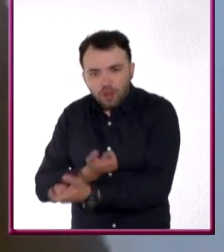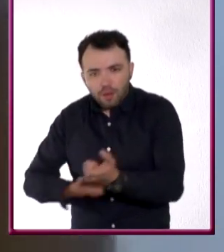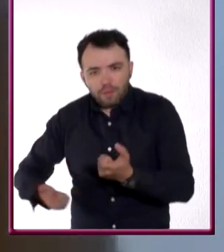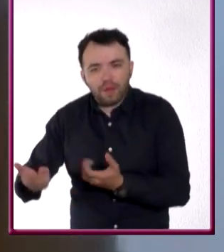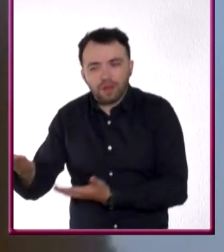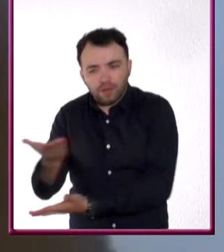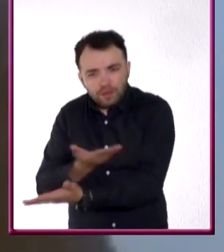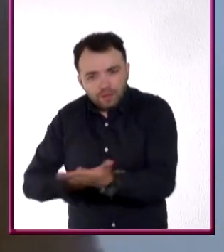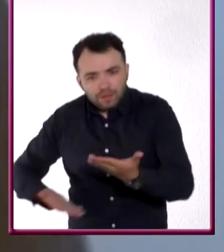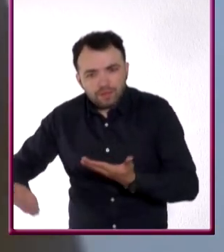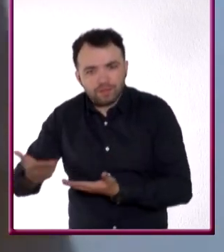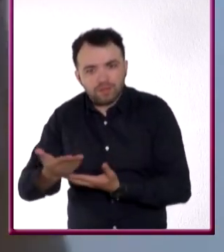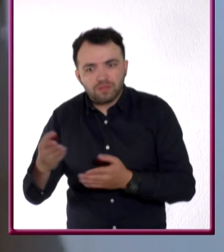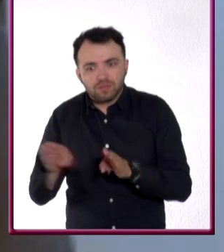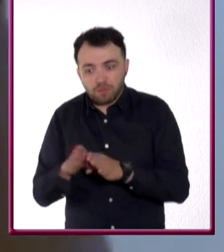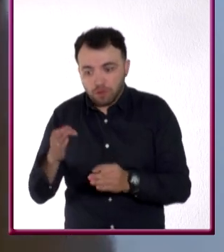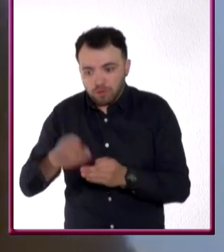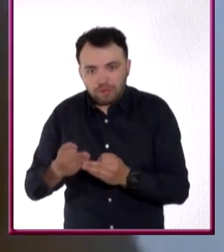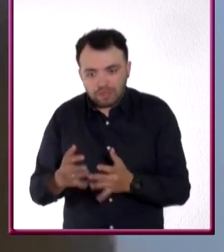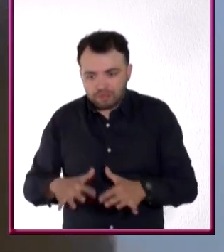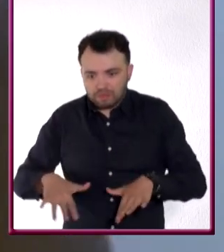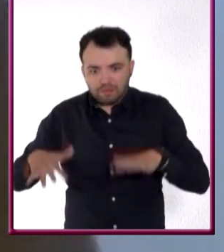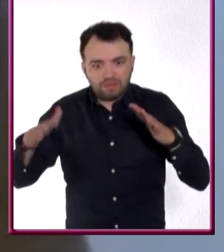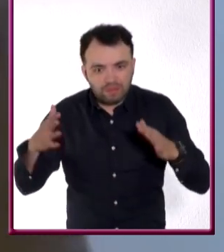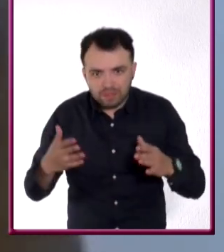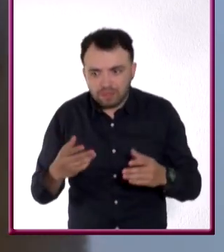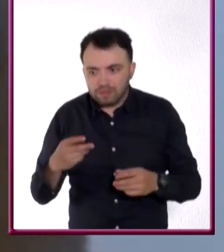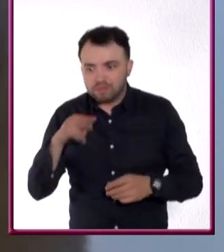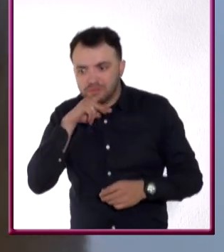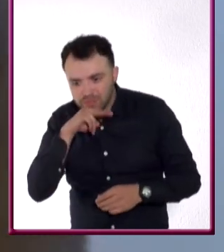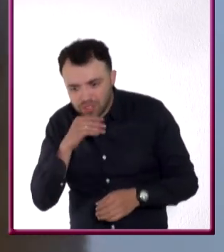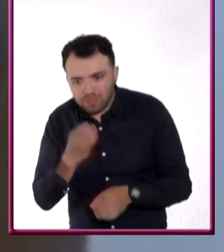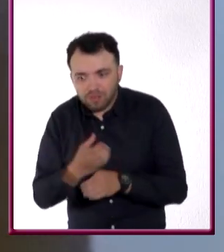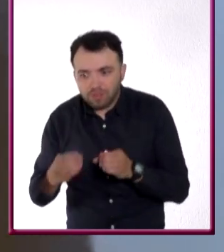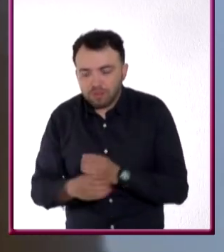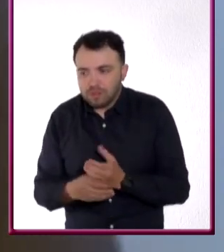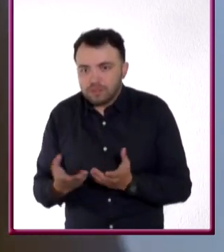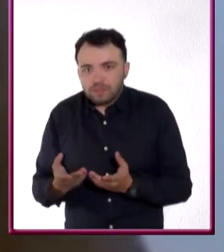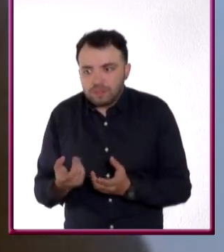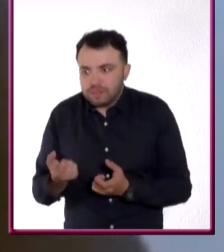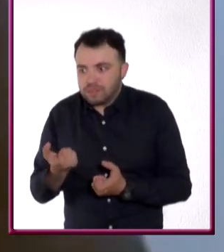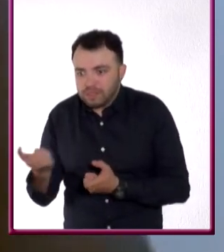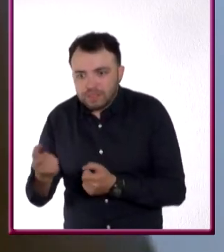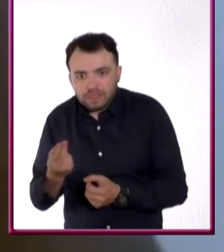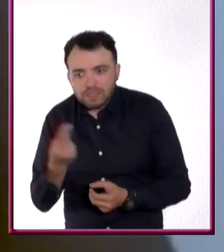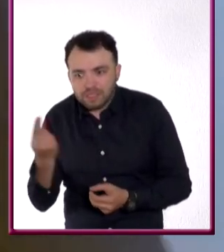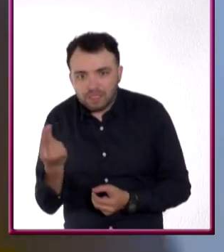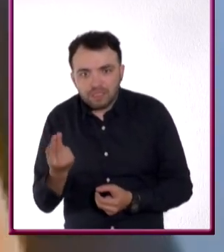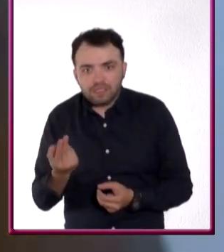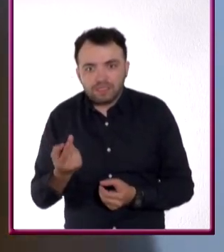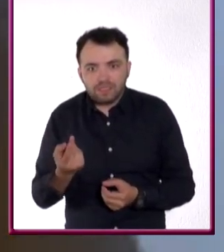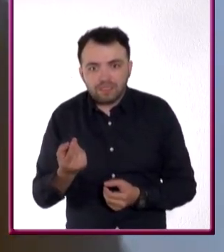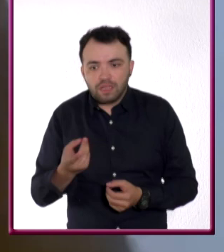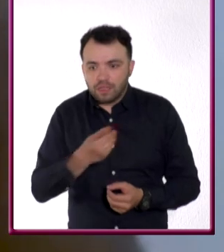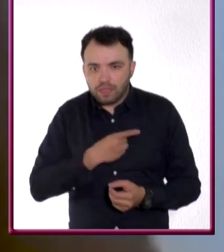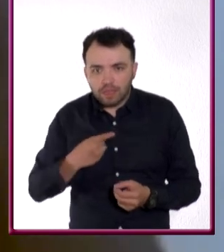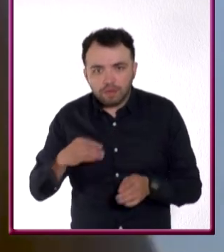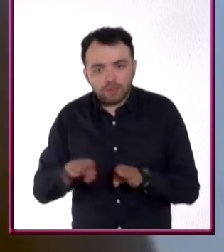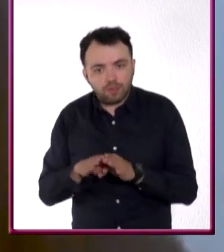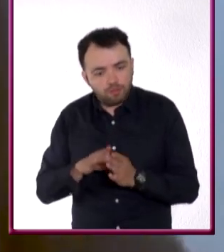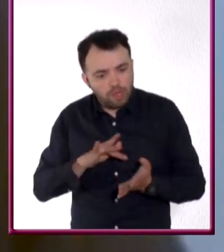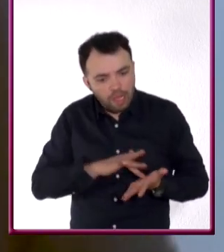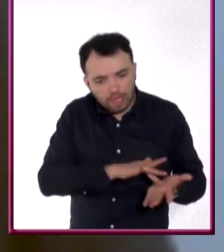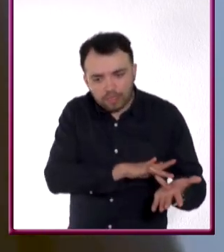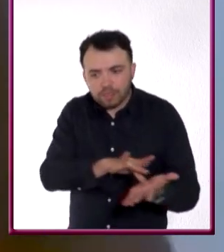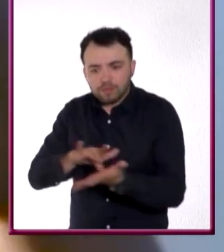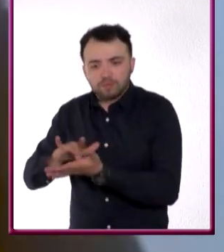en situaciones de estrés y de crisis muchas veces surgen, ¿no? Surge mucho la solidaridad entre los